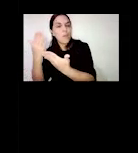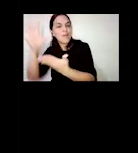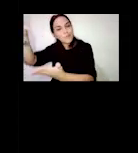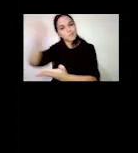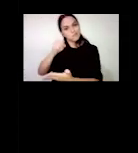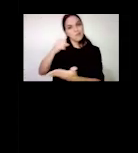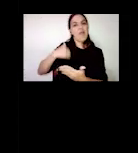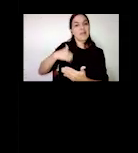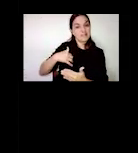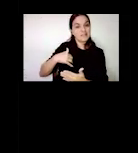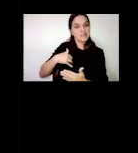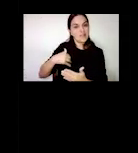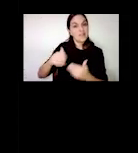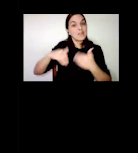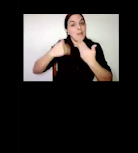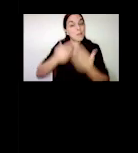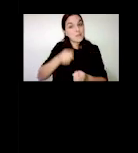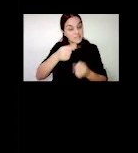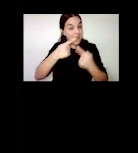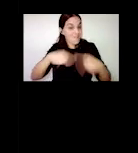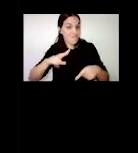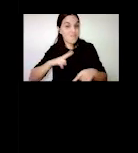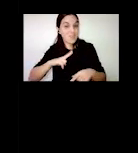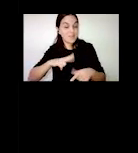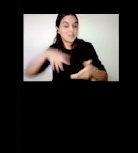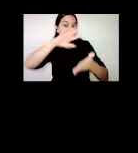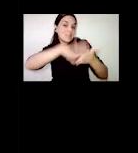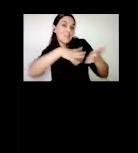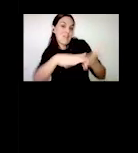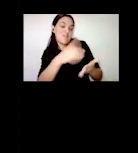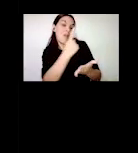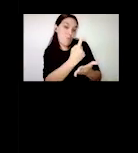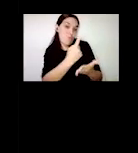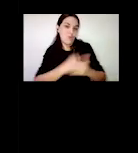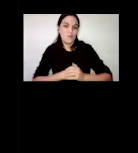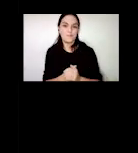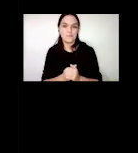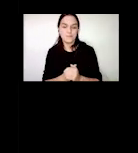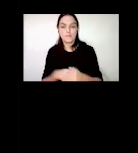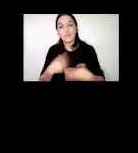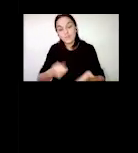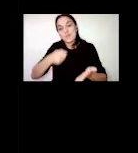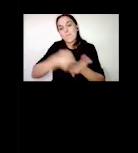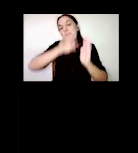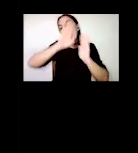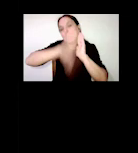y utilizar para estos bienes la tabla 1, ¿sí? Con alícuotas menores.